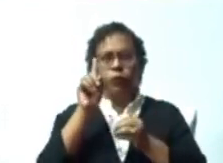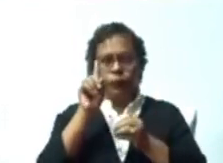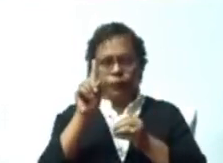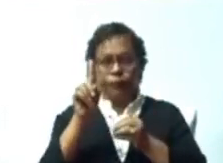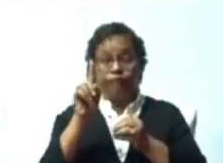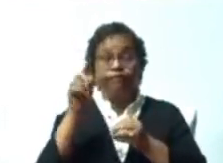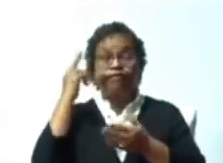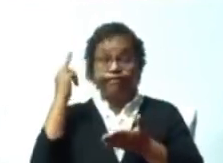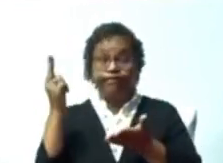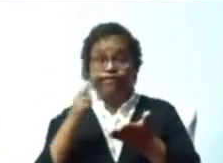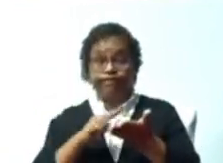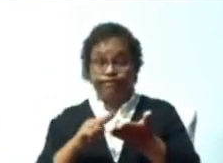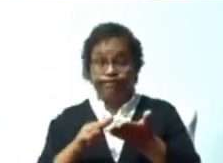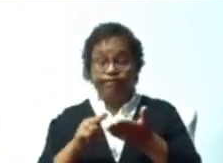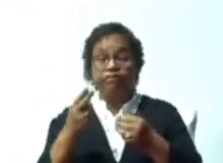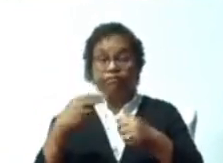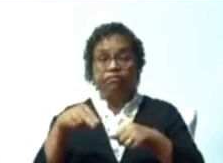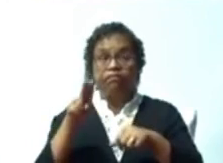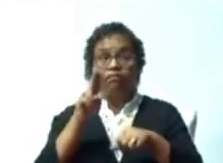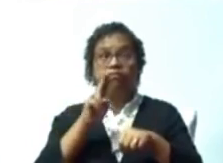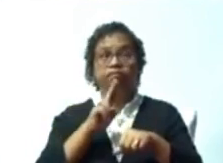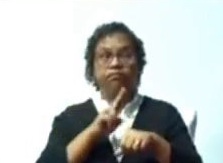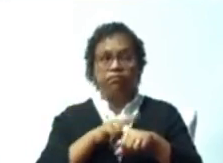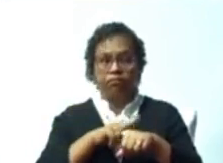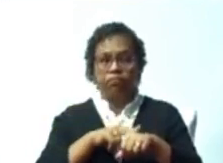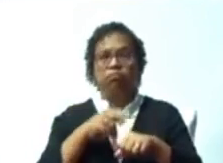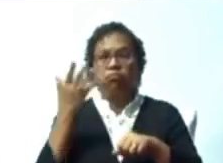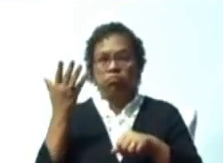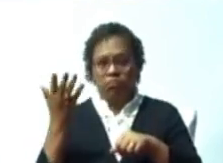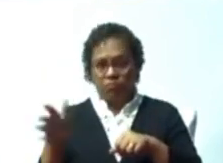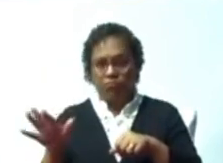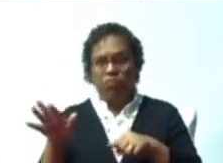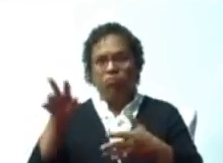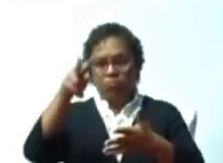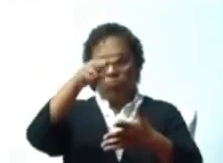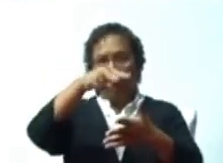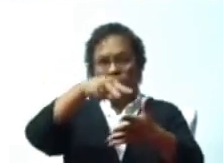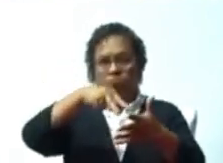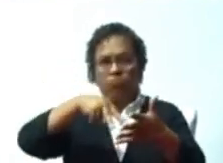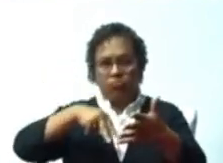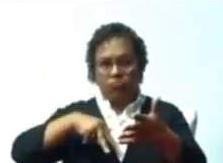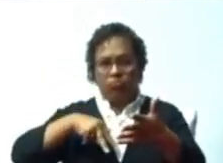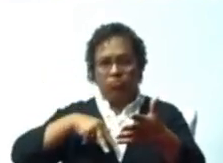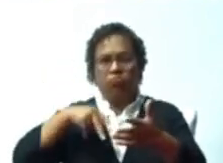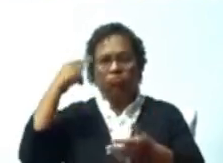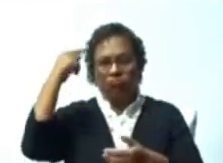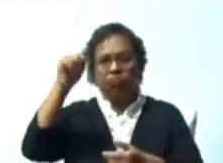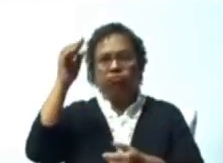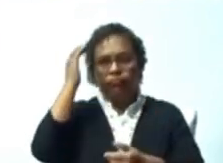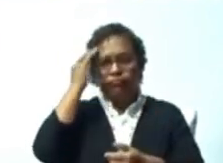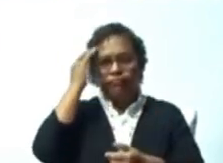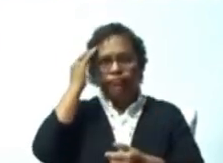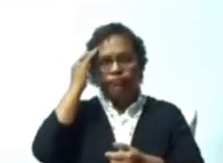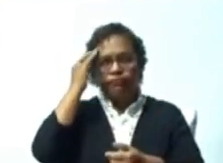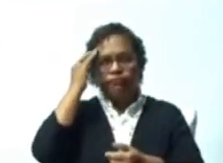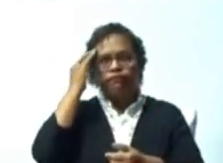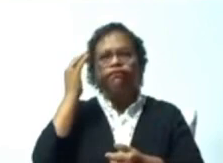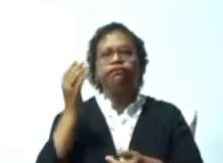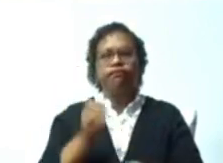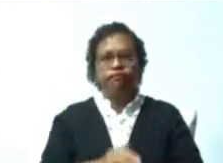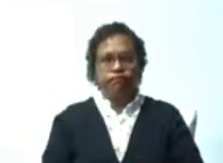general que ya oportunamente por secretaría se ha leído para edificar a los colegas diputados y diputadas por lo tanto